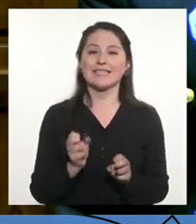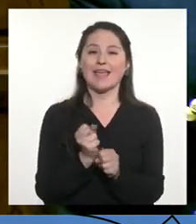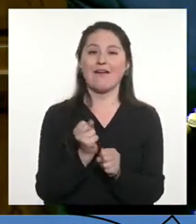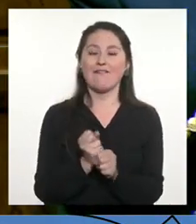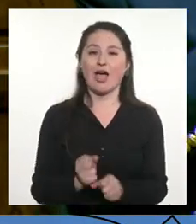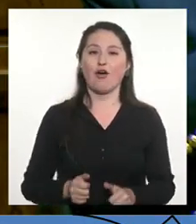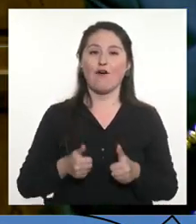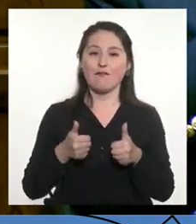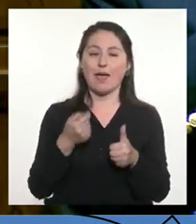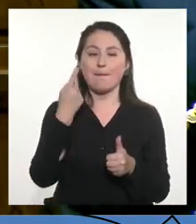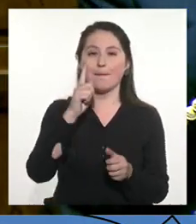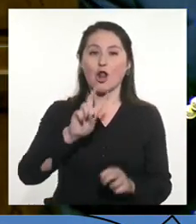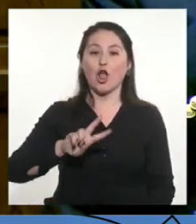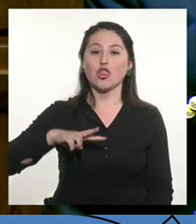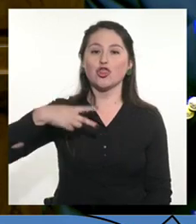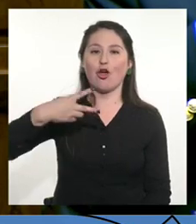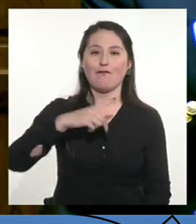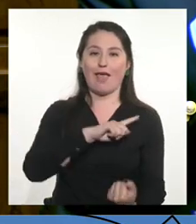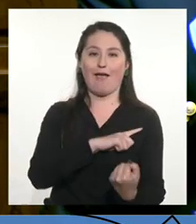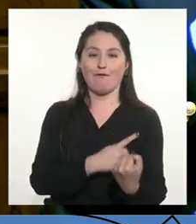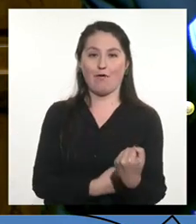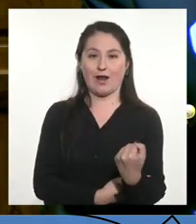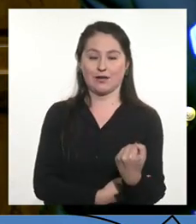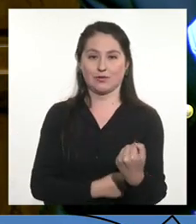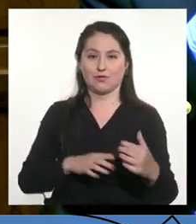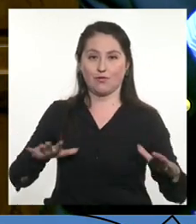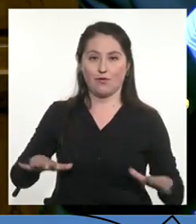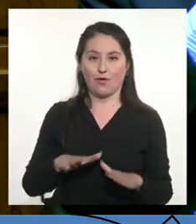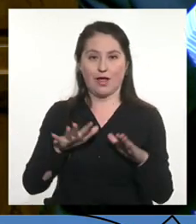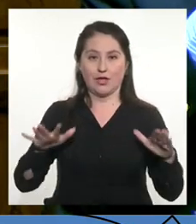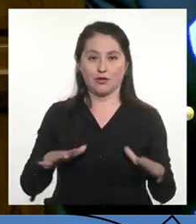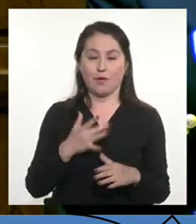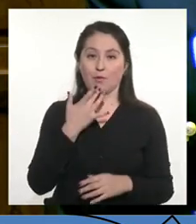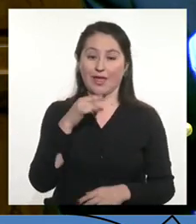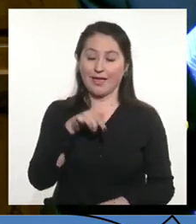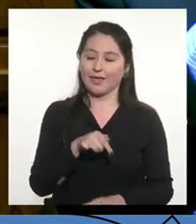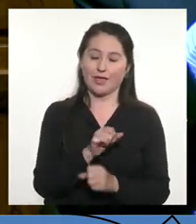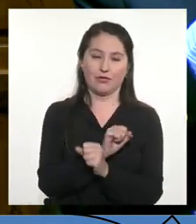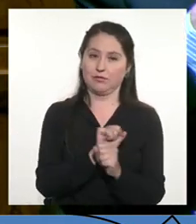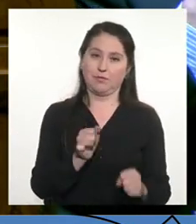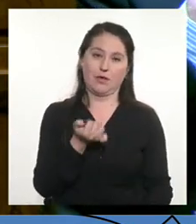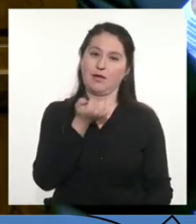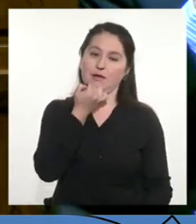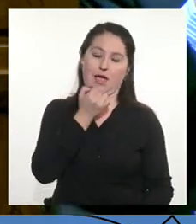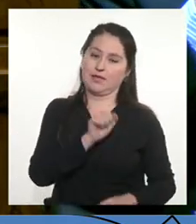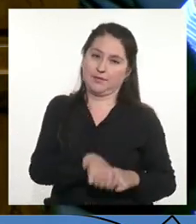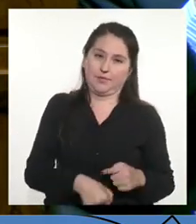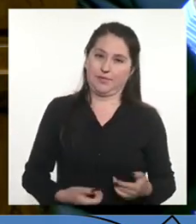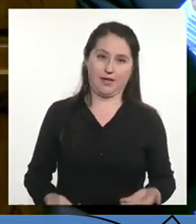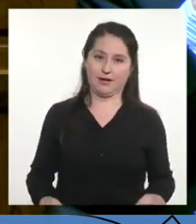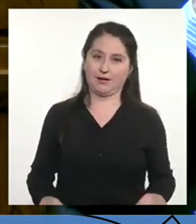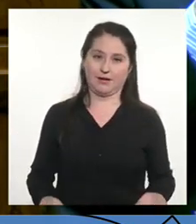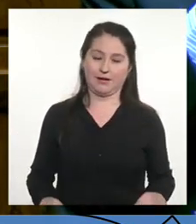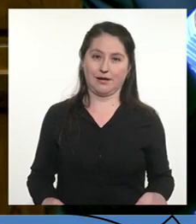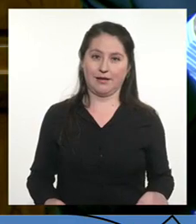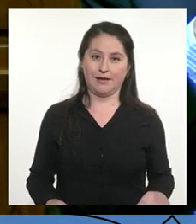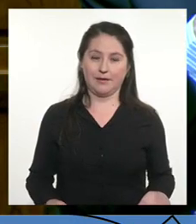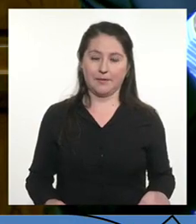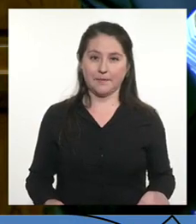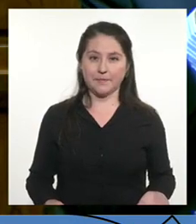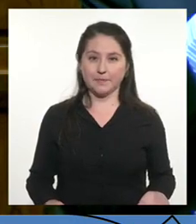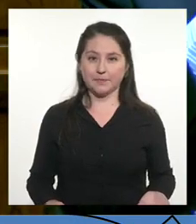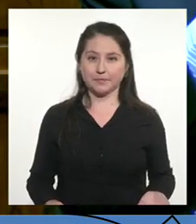el doble de esfuerzo que los errores no no están dentro de lo aceptable así presidente ahí